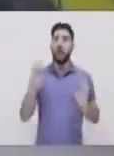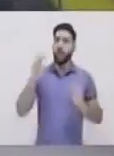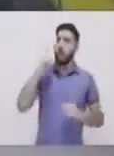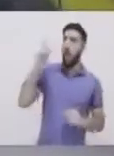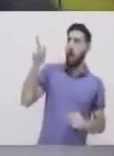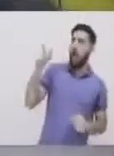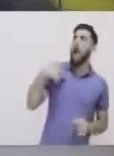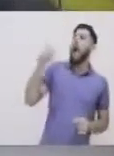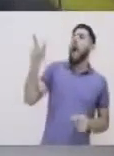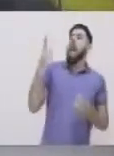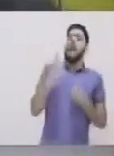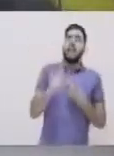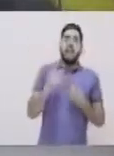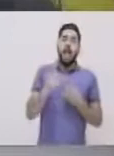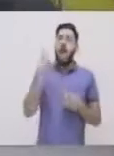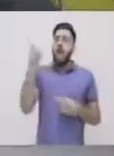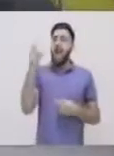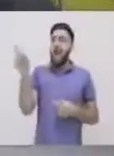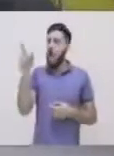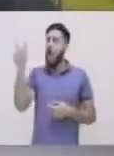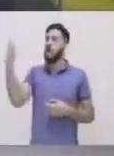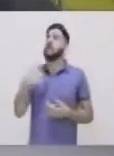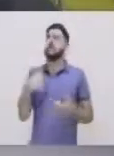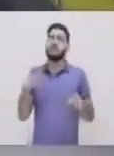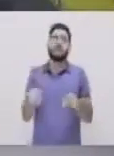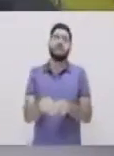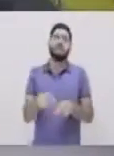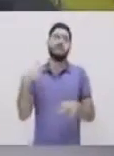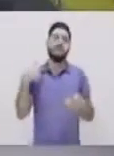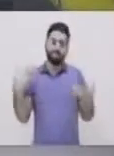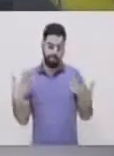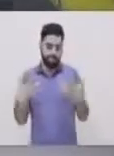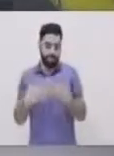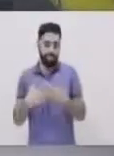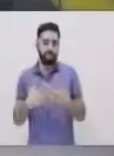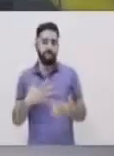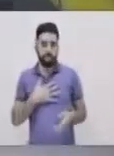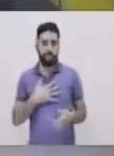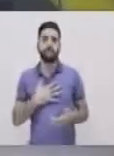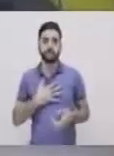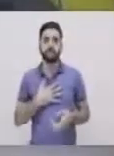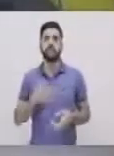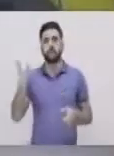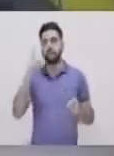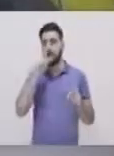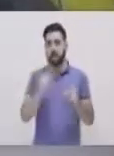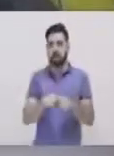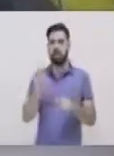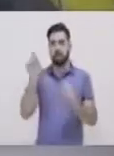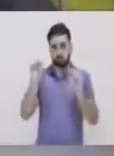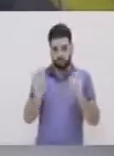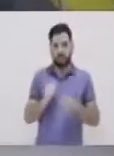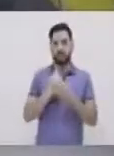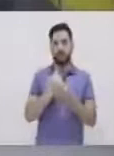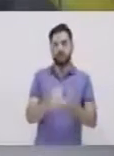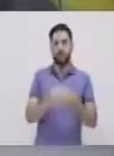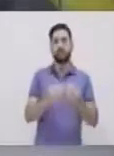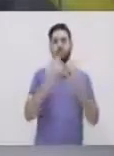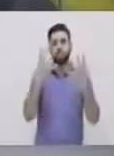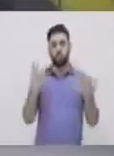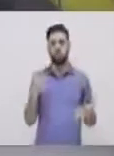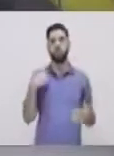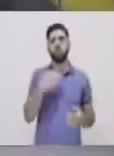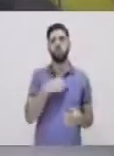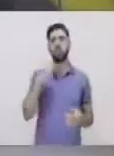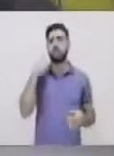identifican con esa letra y pues también nos expresamos, ¿verdad? Entonces es un medio de expresión que nos puede servir muchísimo para poder